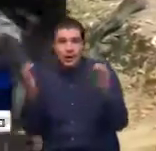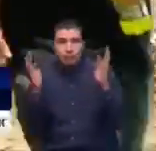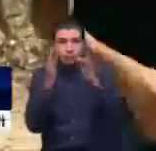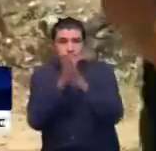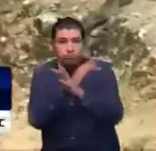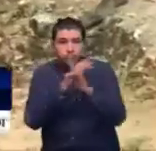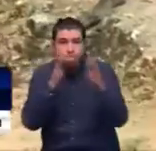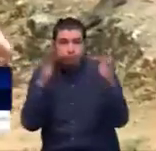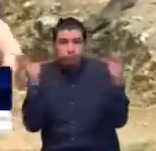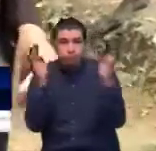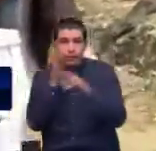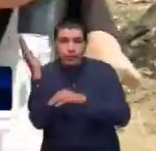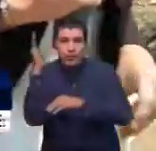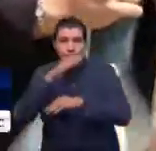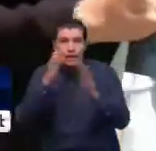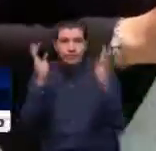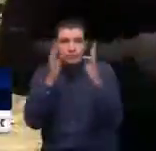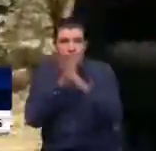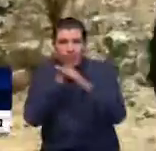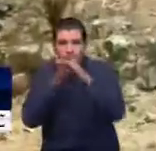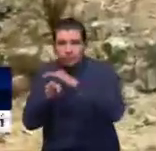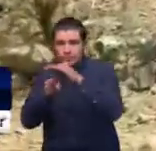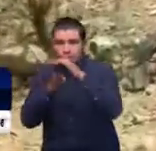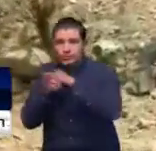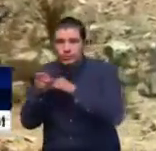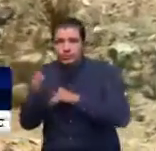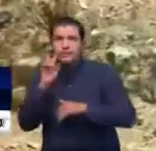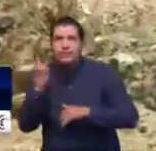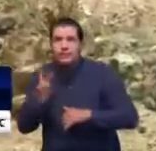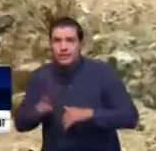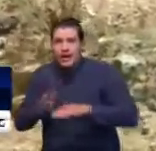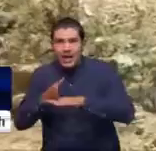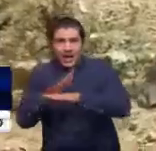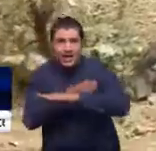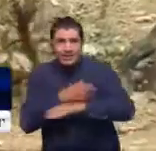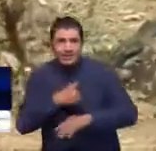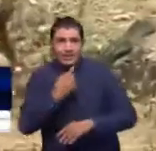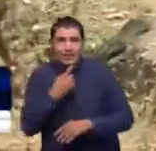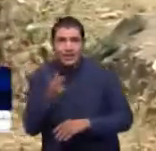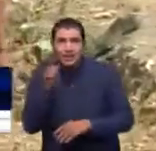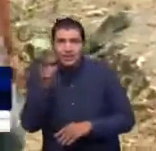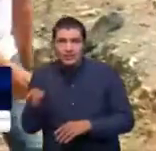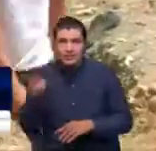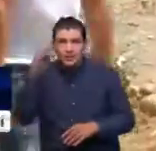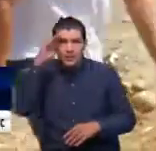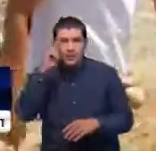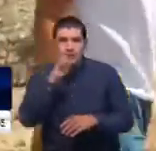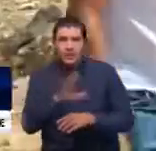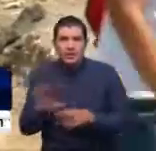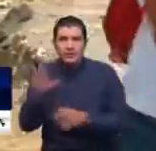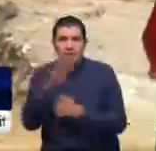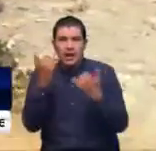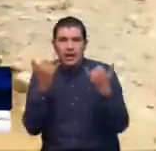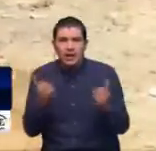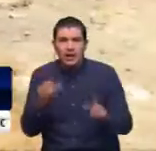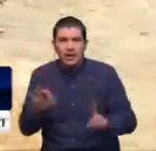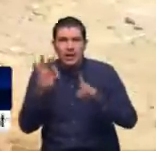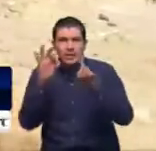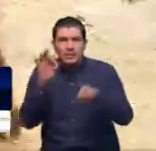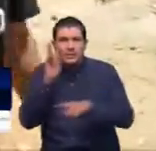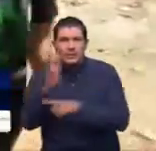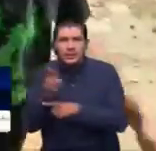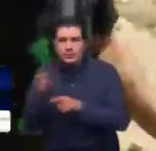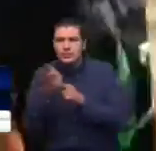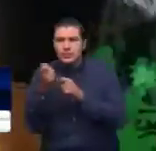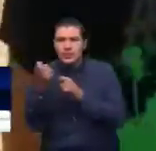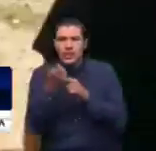han estado pasando hacia el vecino país de Venezuela, y como les mencionaba anteriormente, la policía está garantizando la seguridad muy cerca de este sector